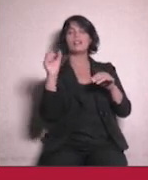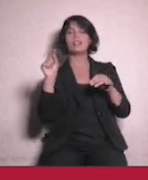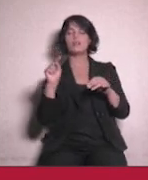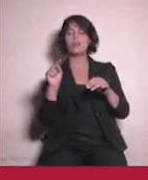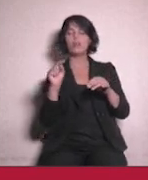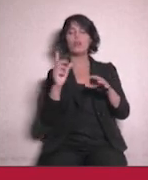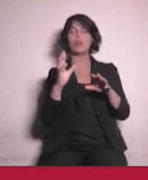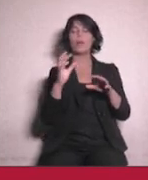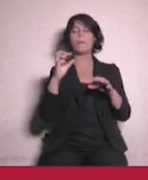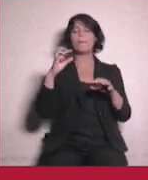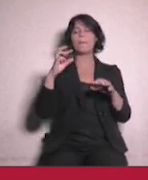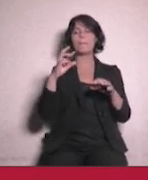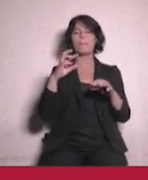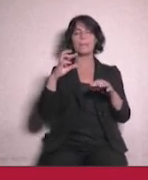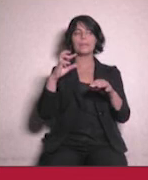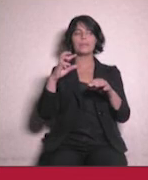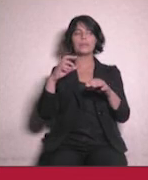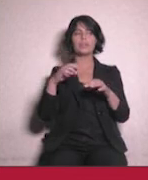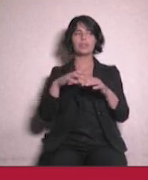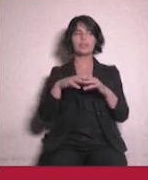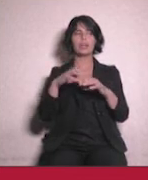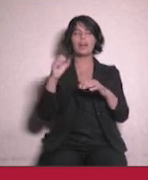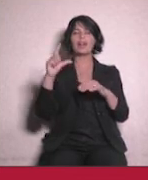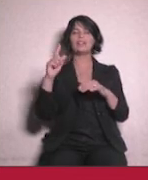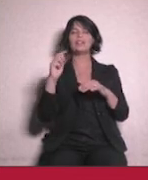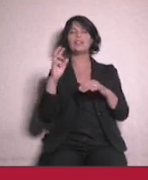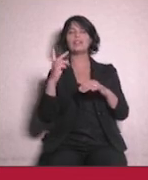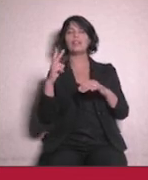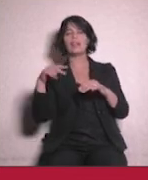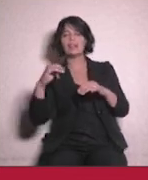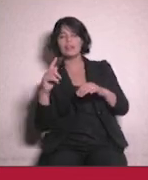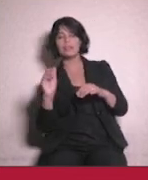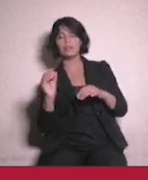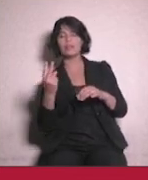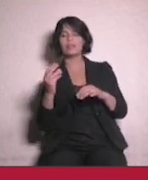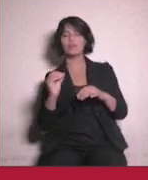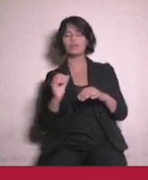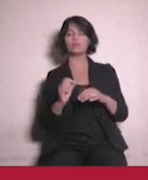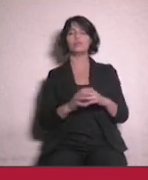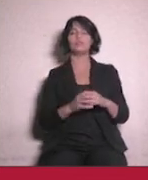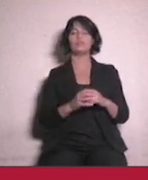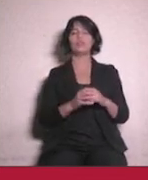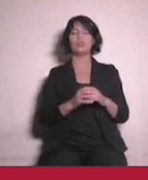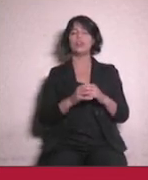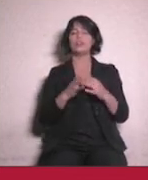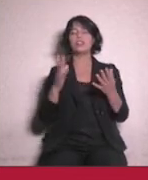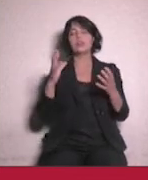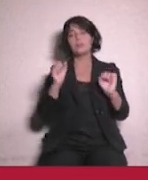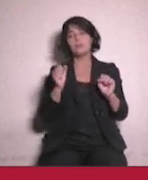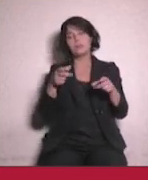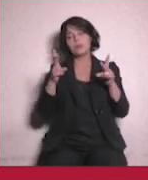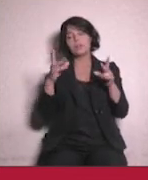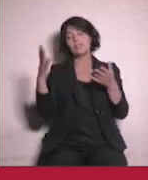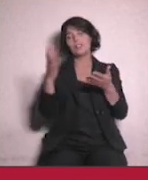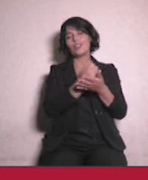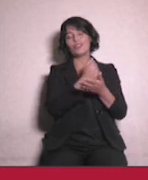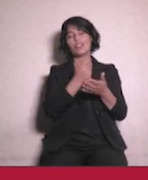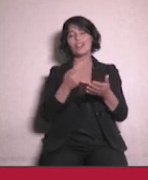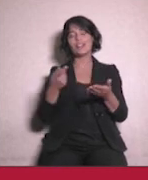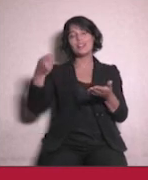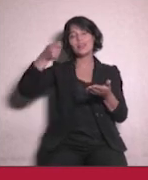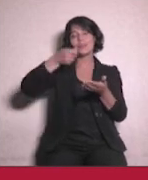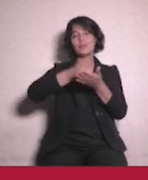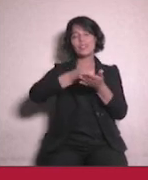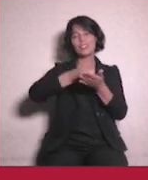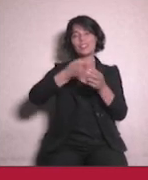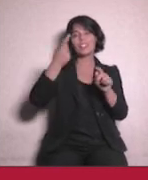hito bastante relevante porque nos muestra o nos da la posibilidad de lograr invertir en